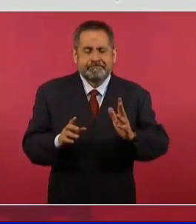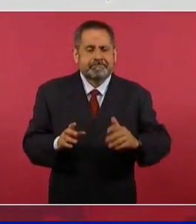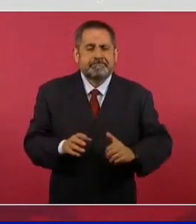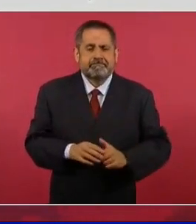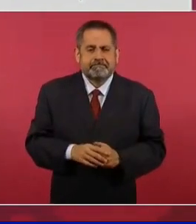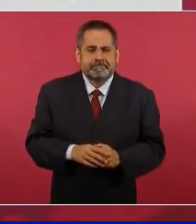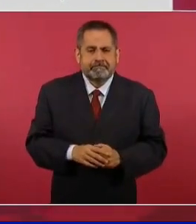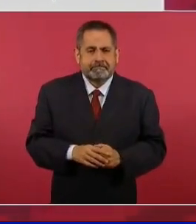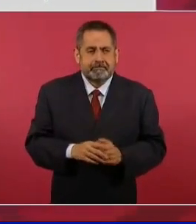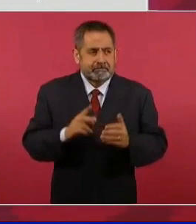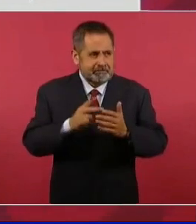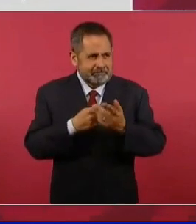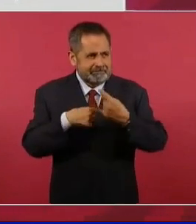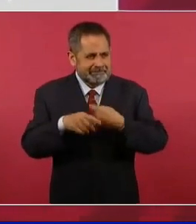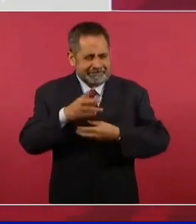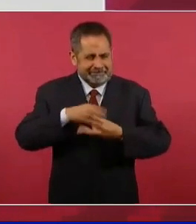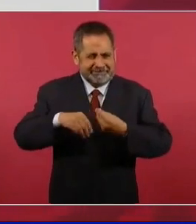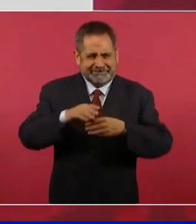De aquí,